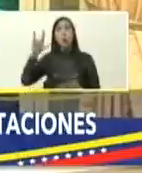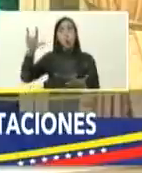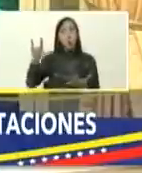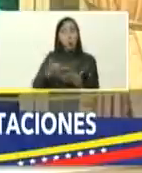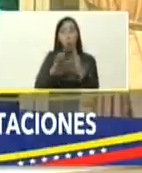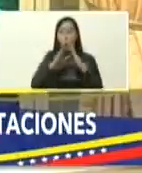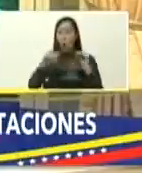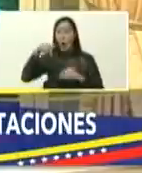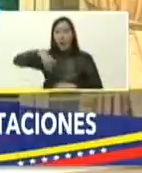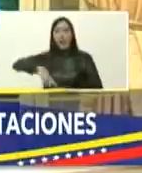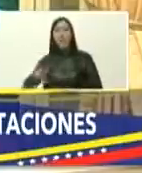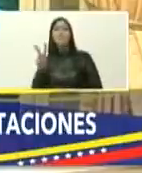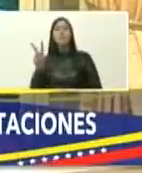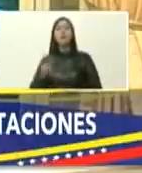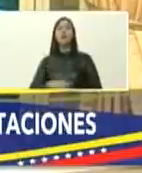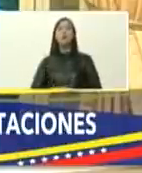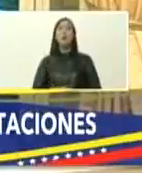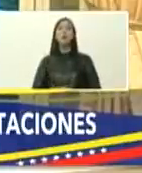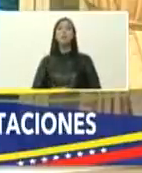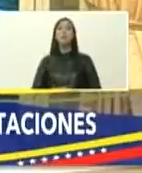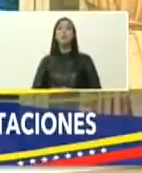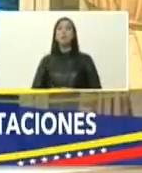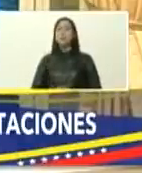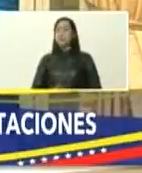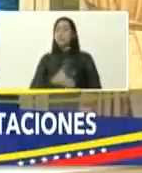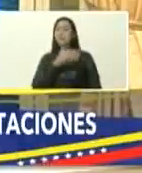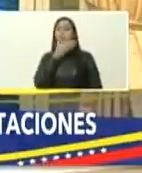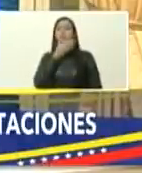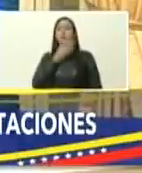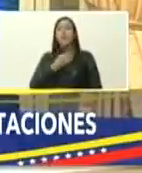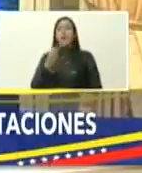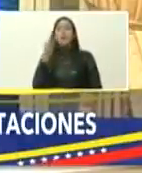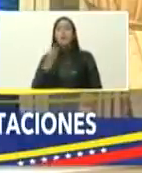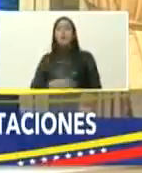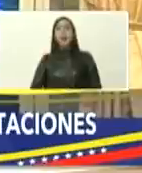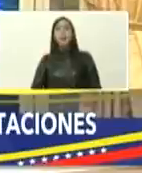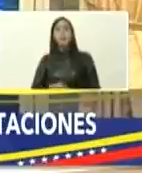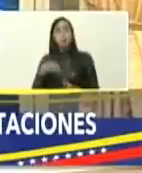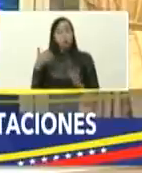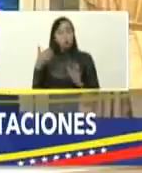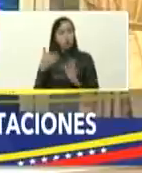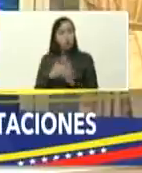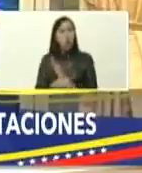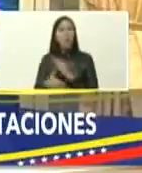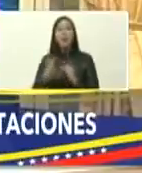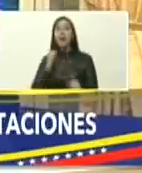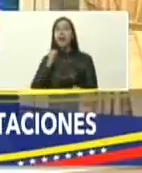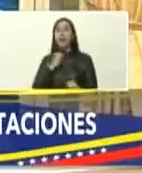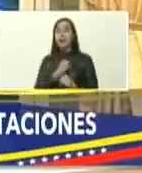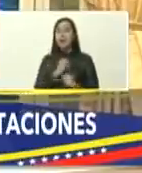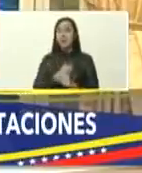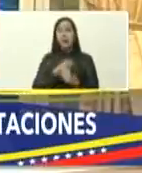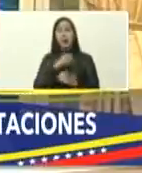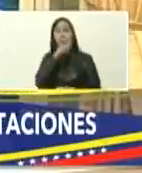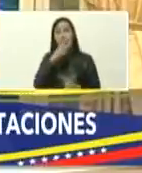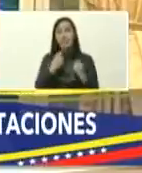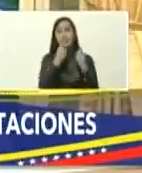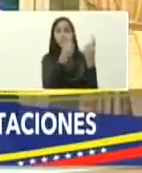del país y facilitar al máximo a los